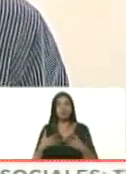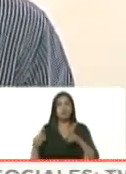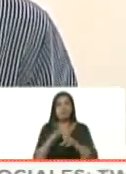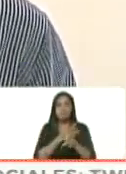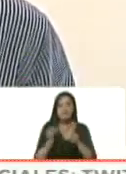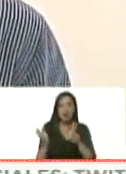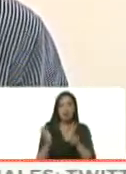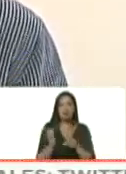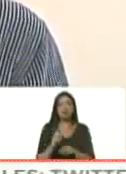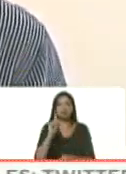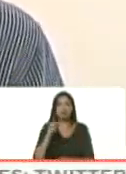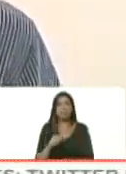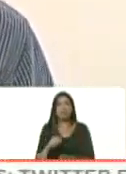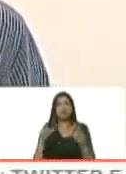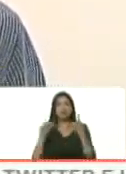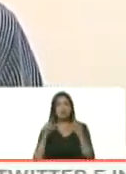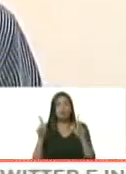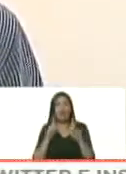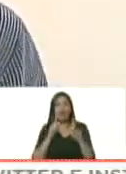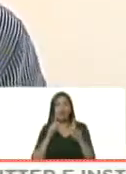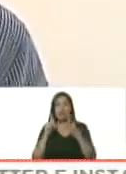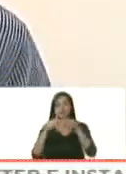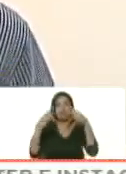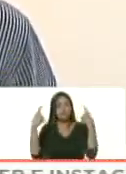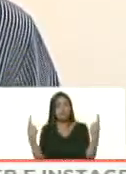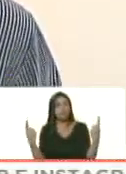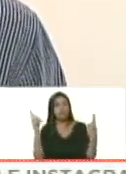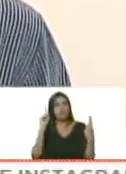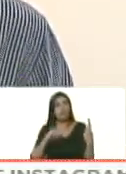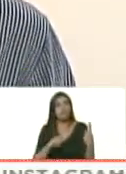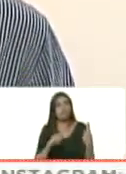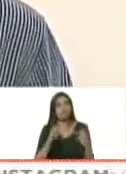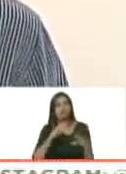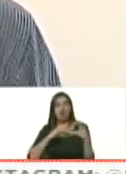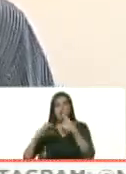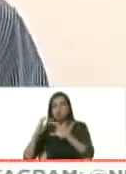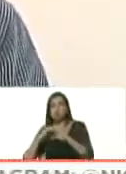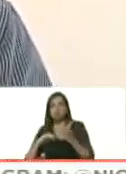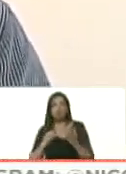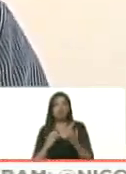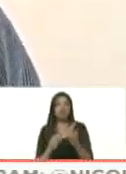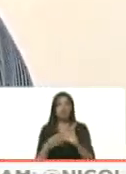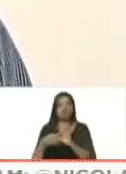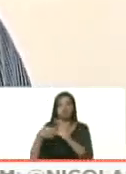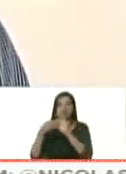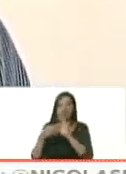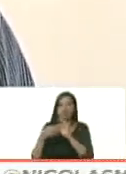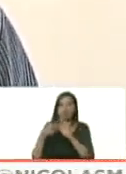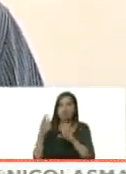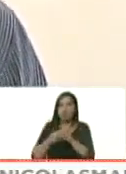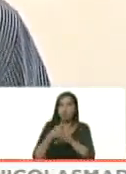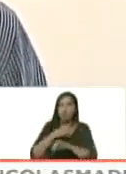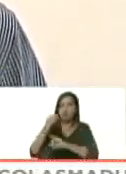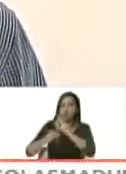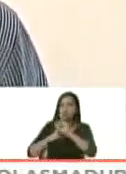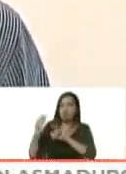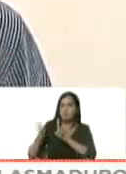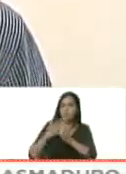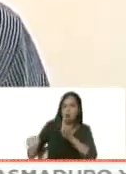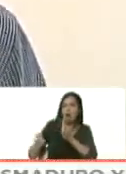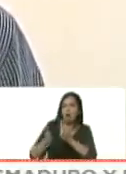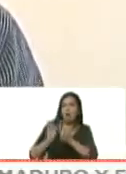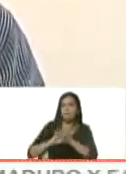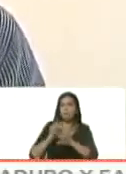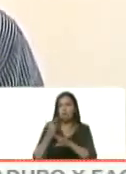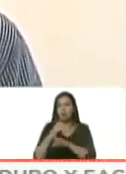de titulares de prensa o de conciábulos en medios de comunicación o de conciábulos en gobiernos extranjeros agresivos